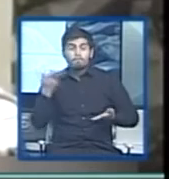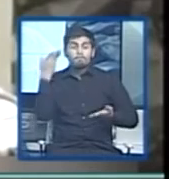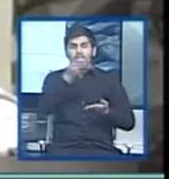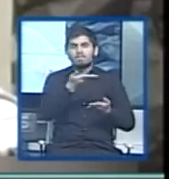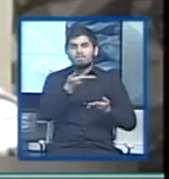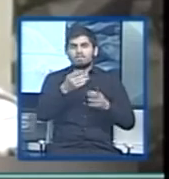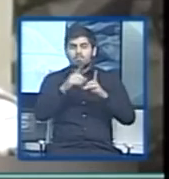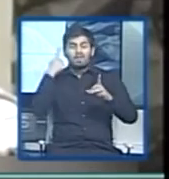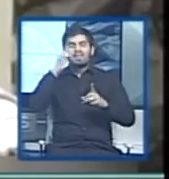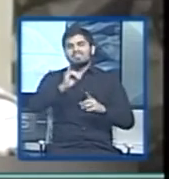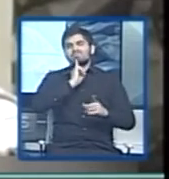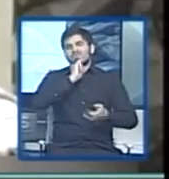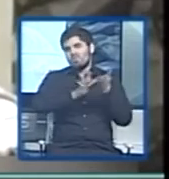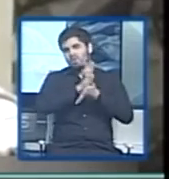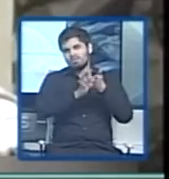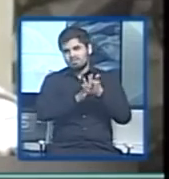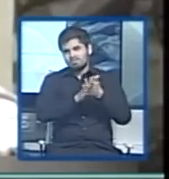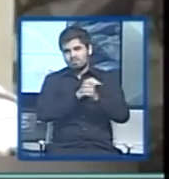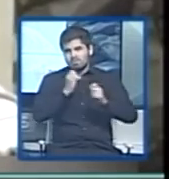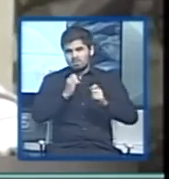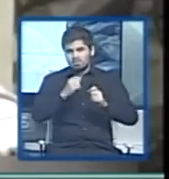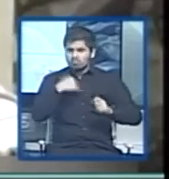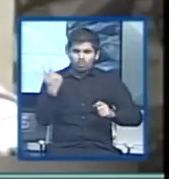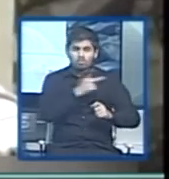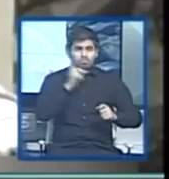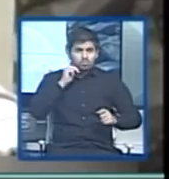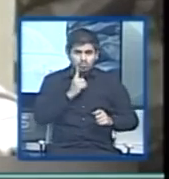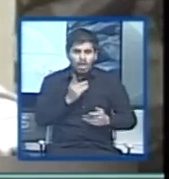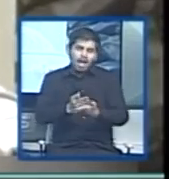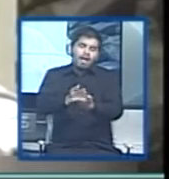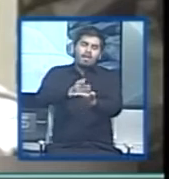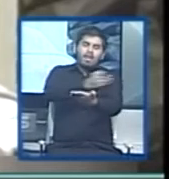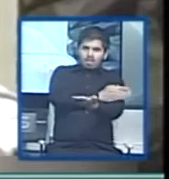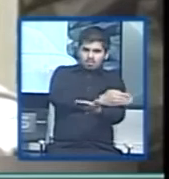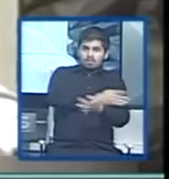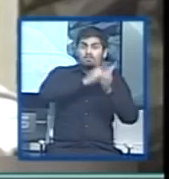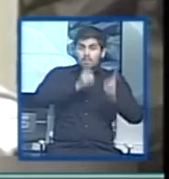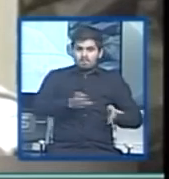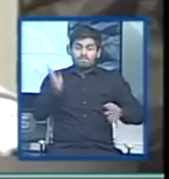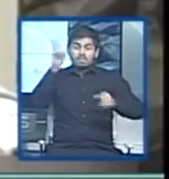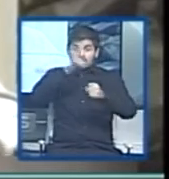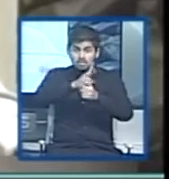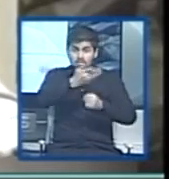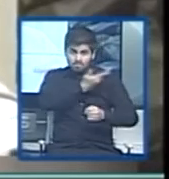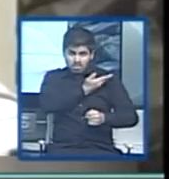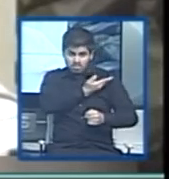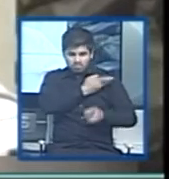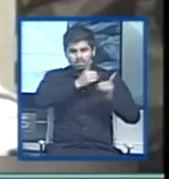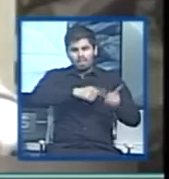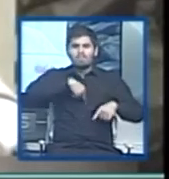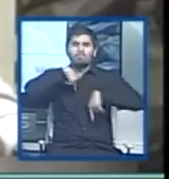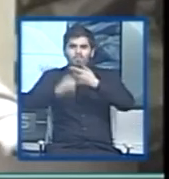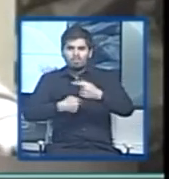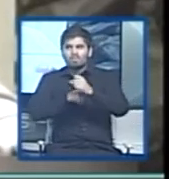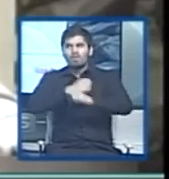el concurso de los intérpretes de lengua de señas. O sea, queremos que sea todo lo previo y durante y post visita del Santo Padre, ¿verdad?